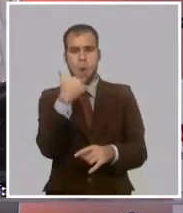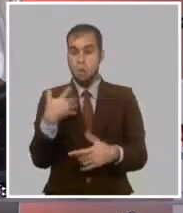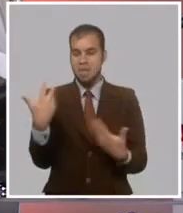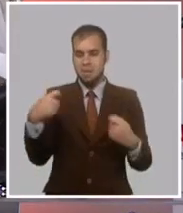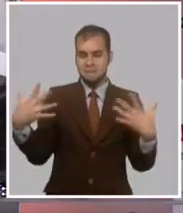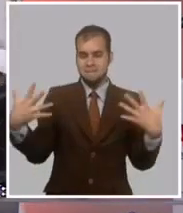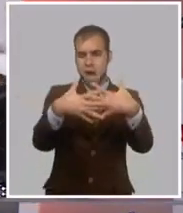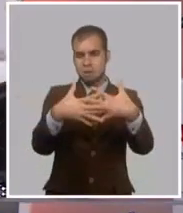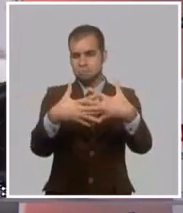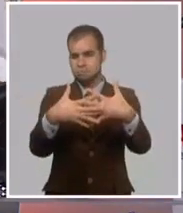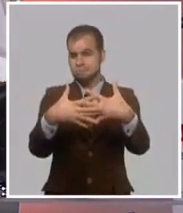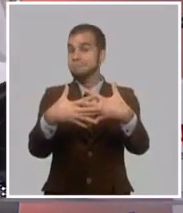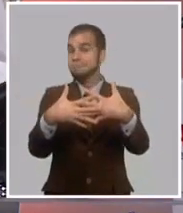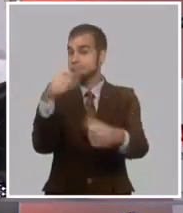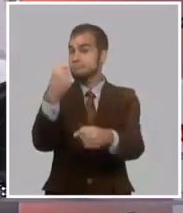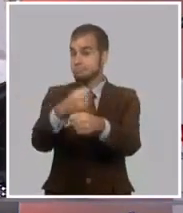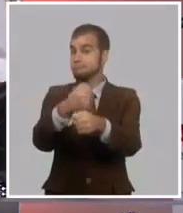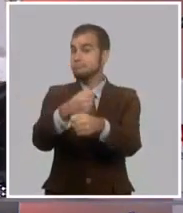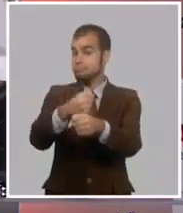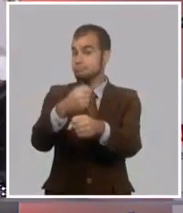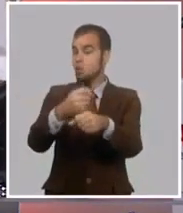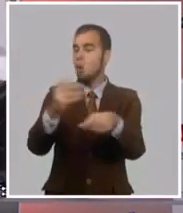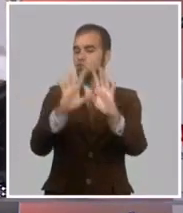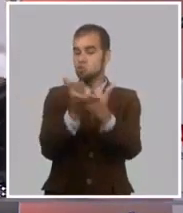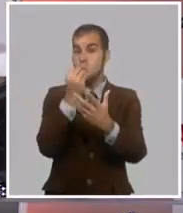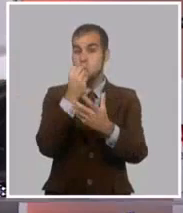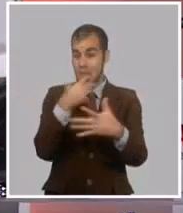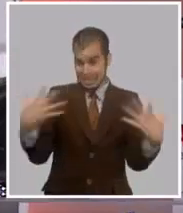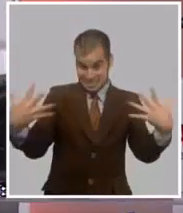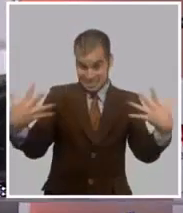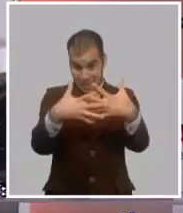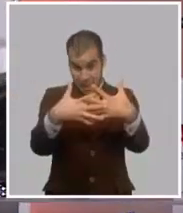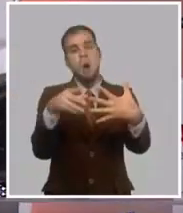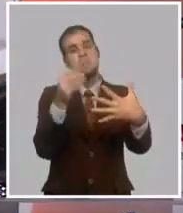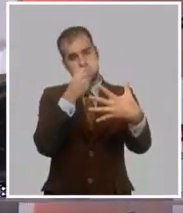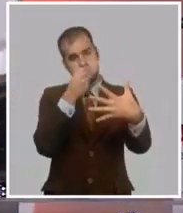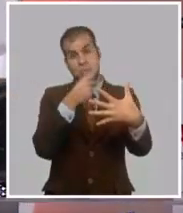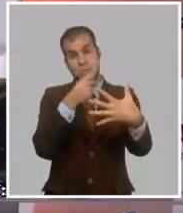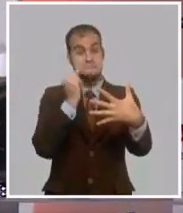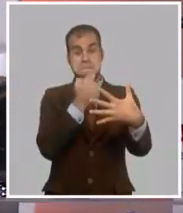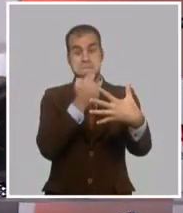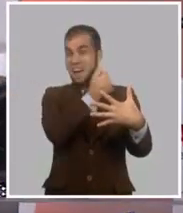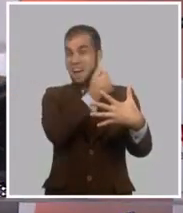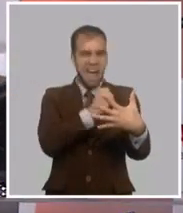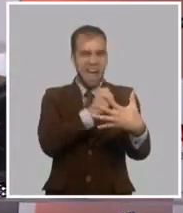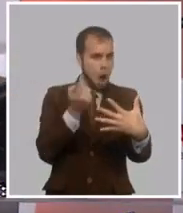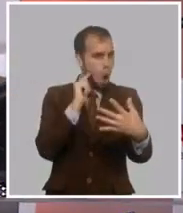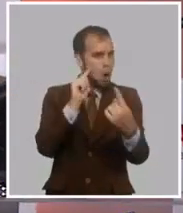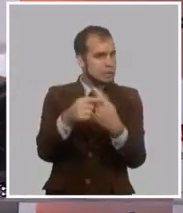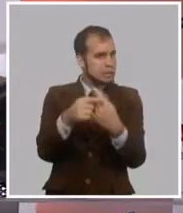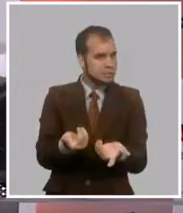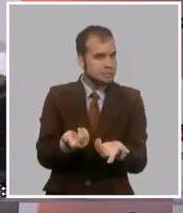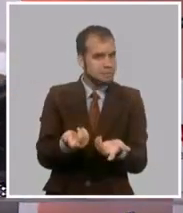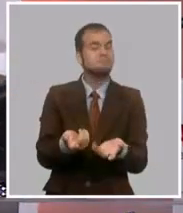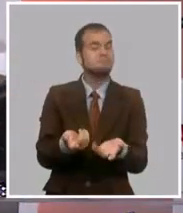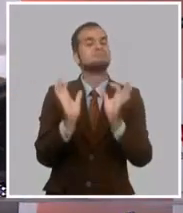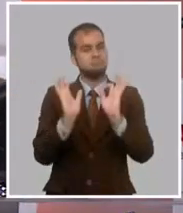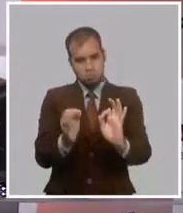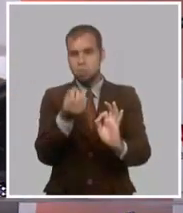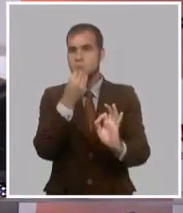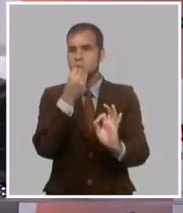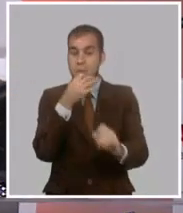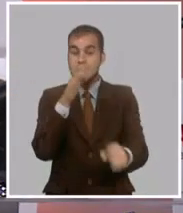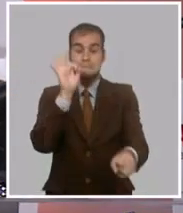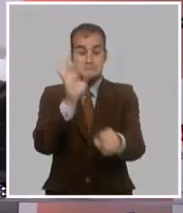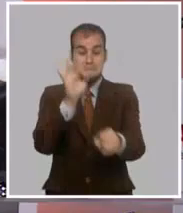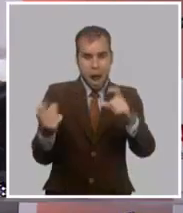trabajaran juntos para que en ese trabajo unido pudiera lograrse lo que Martí quería, que era justamente poder comenzar